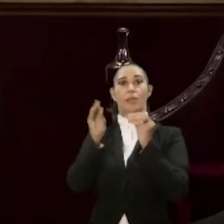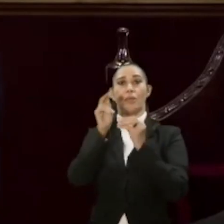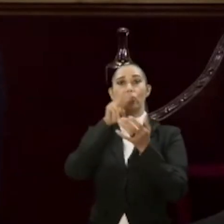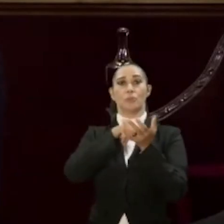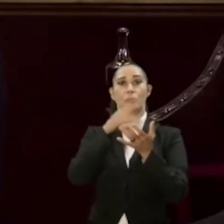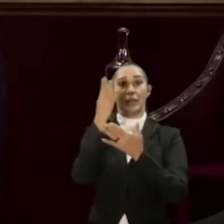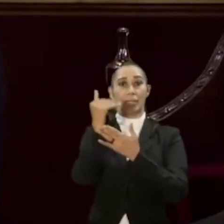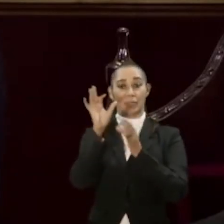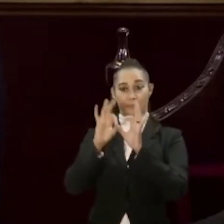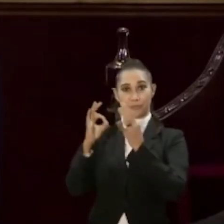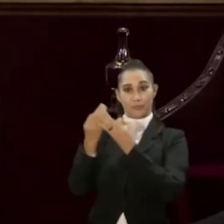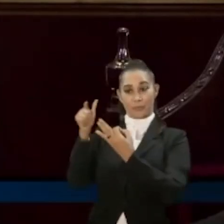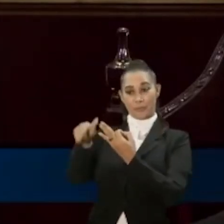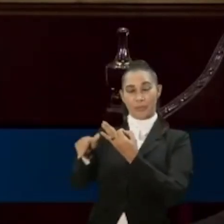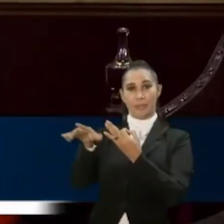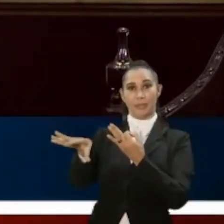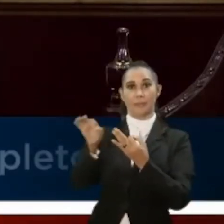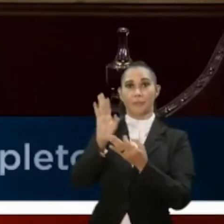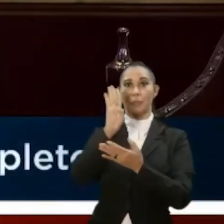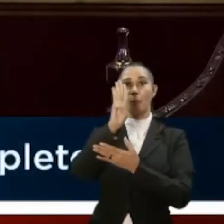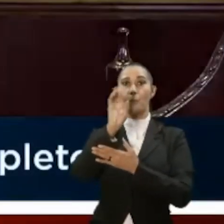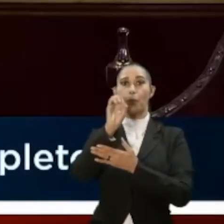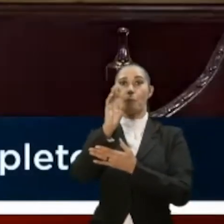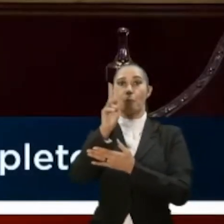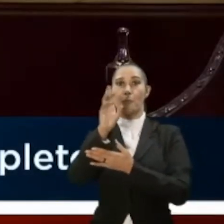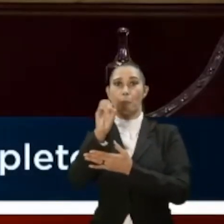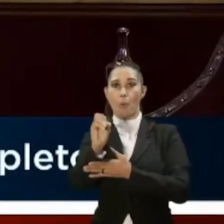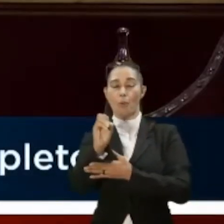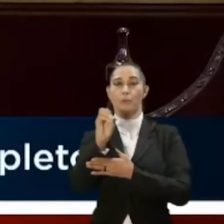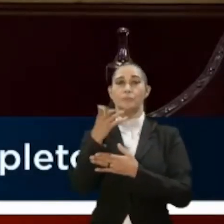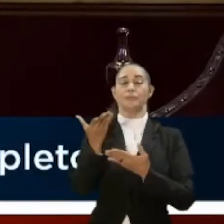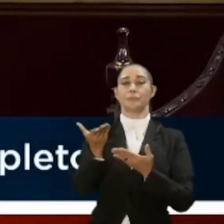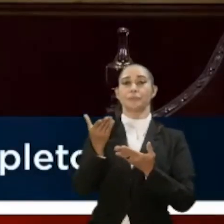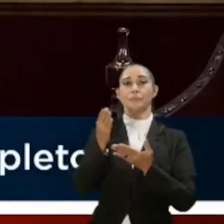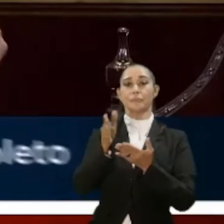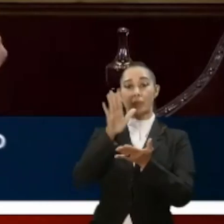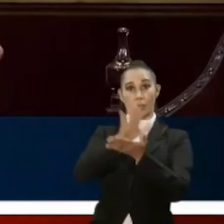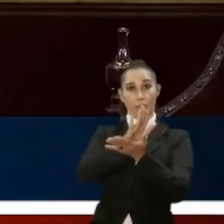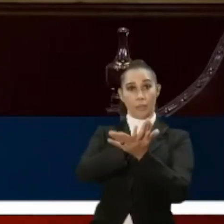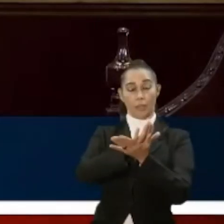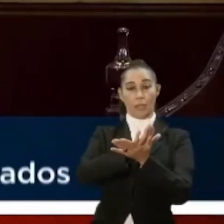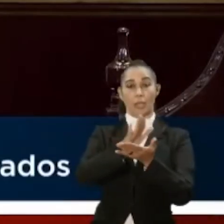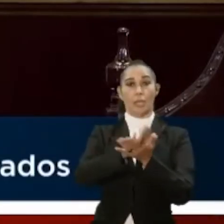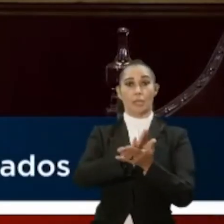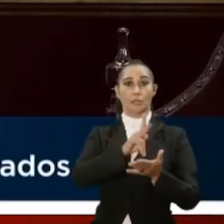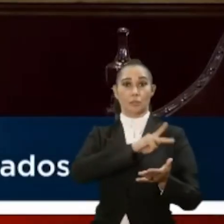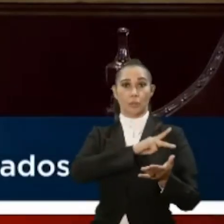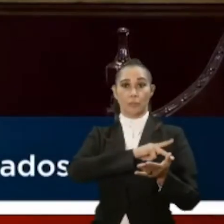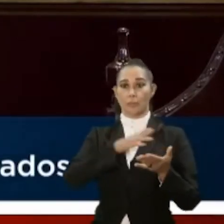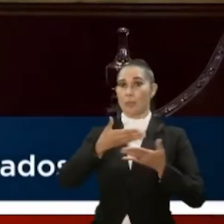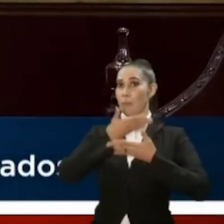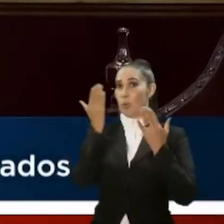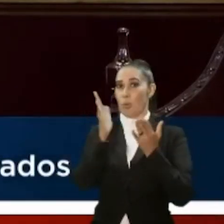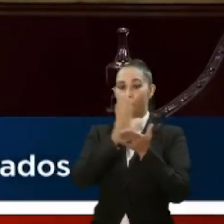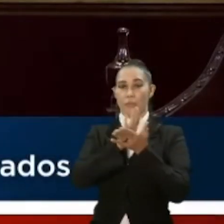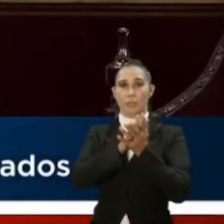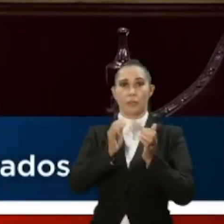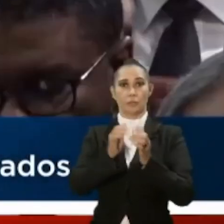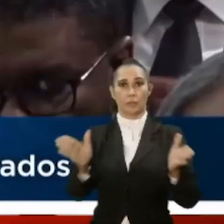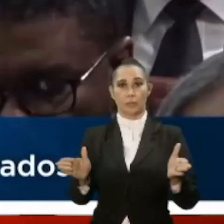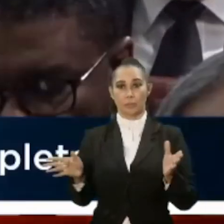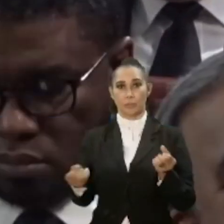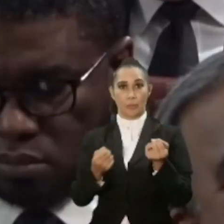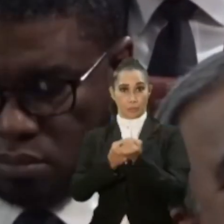2.014 familias recibieron un bono completo para ser atendidos en colegios privados cuando no había cupo en las escuelas y los